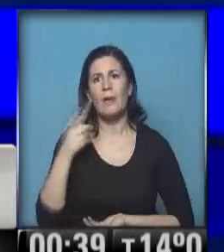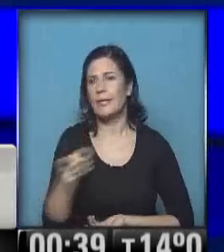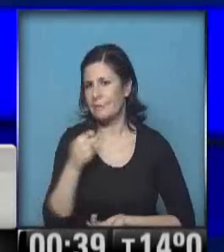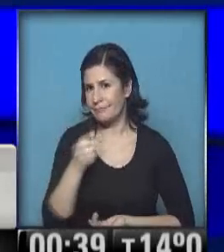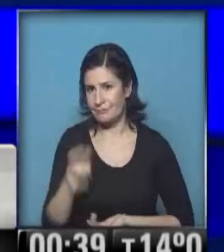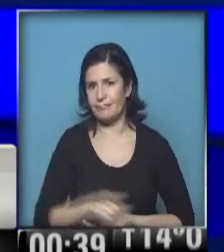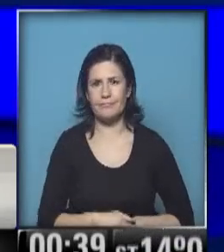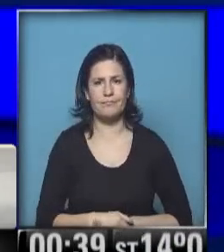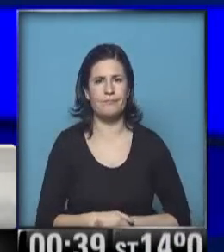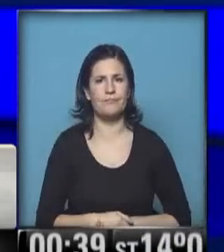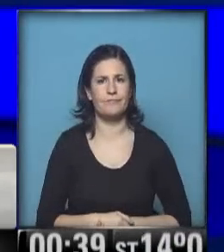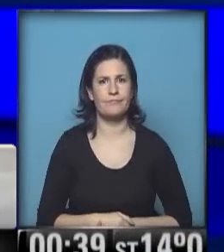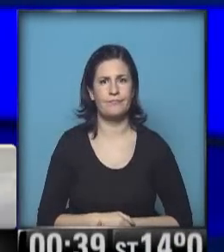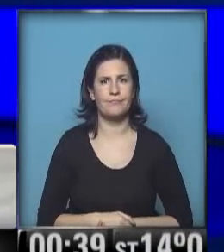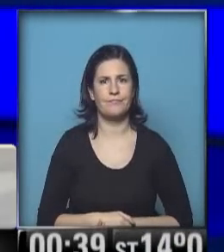nacional.